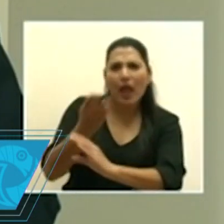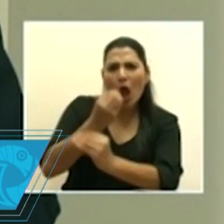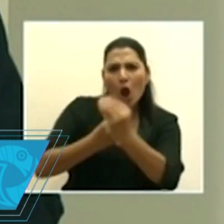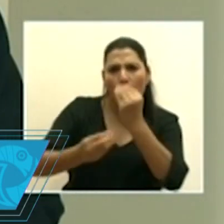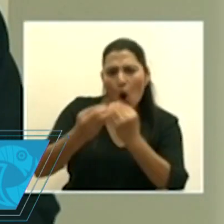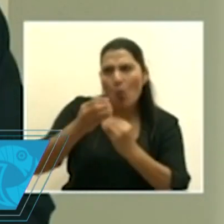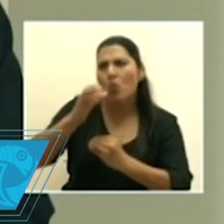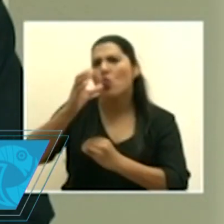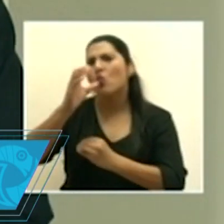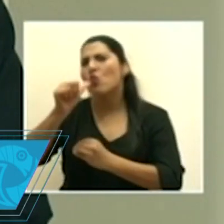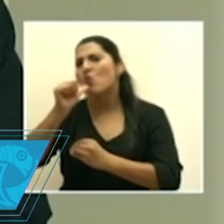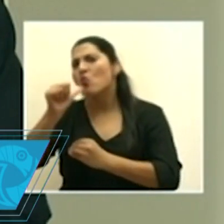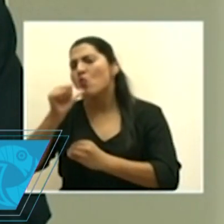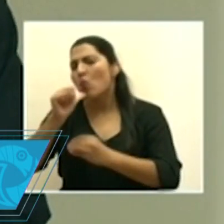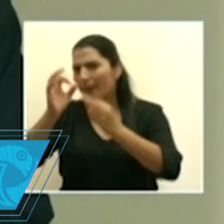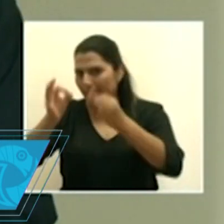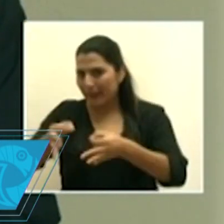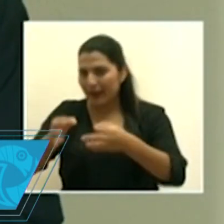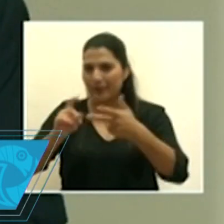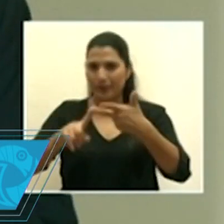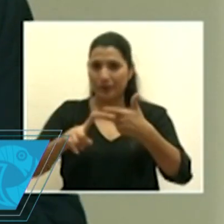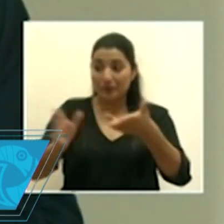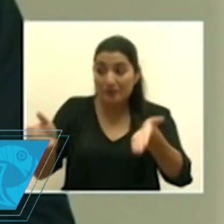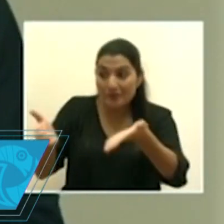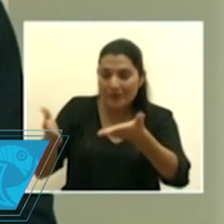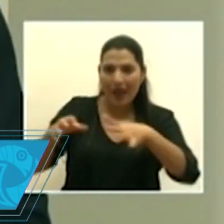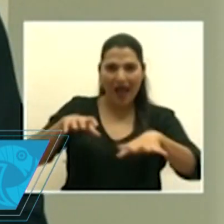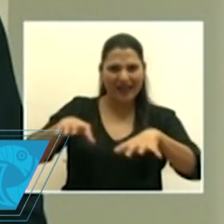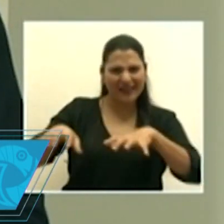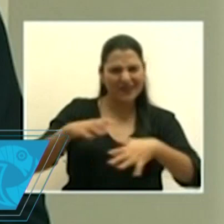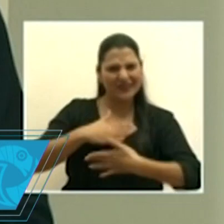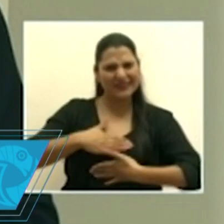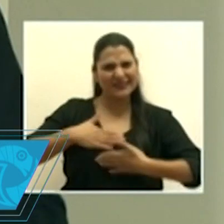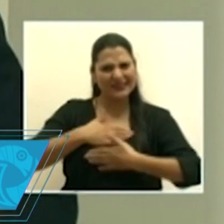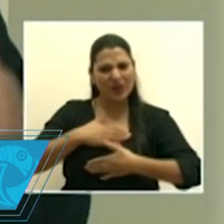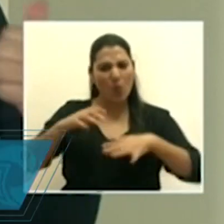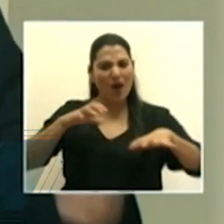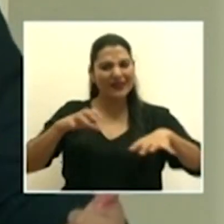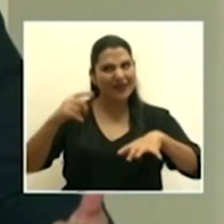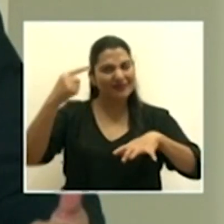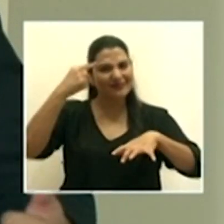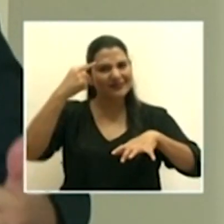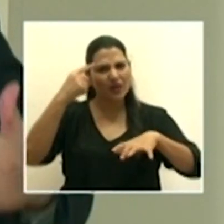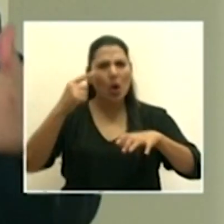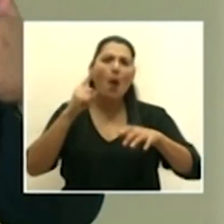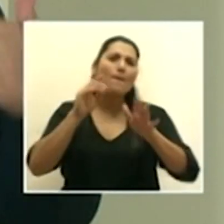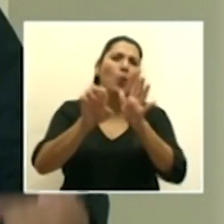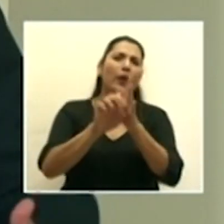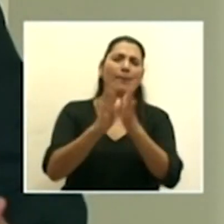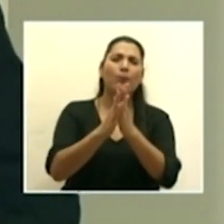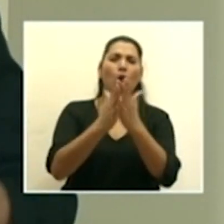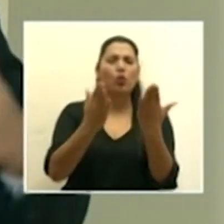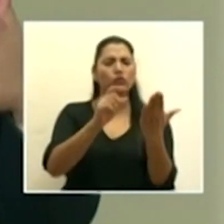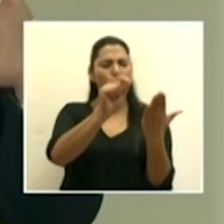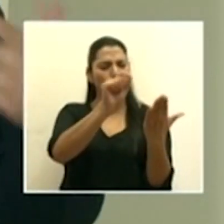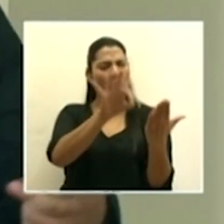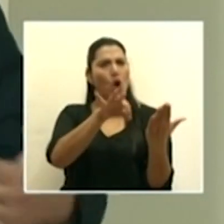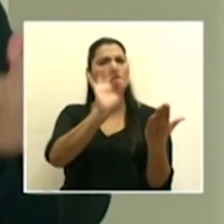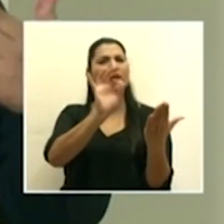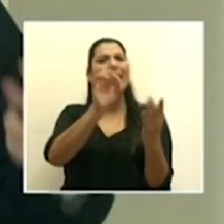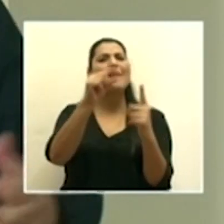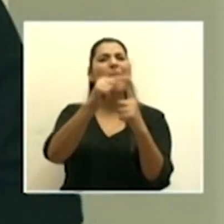tengan una buena hidratación, estimularlos con actividades recreativas o mentales. Pueden ser sopas de letras,